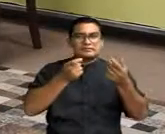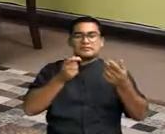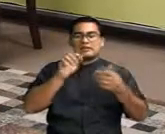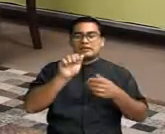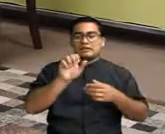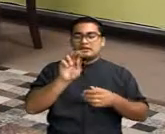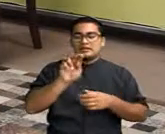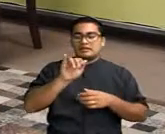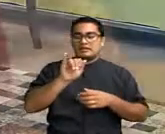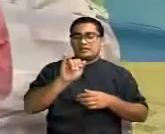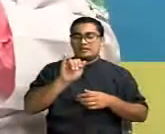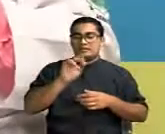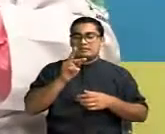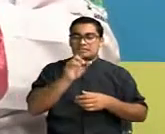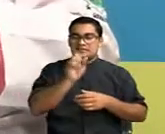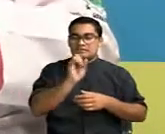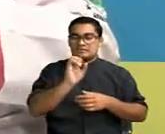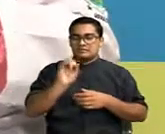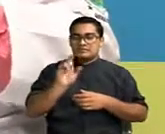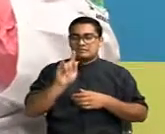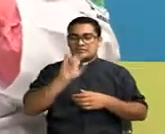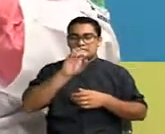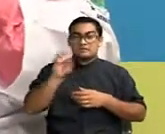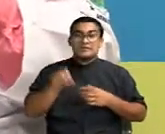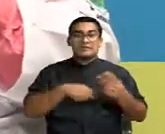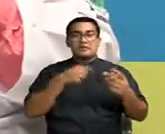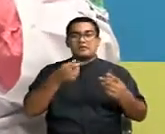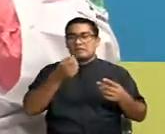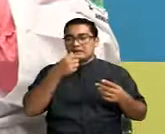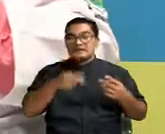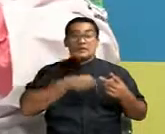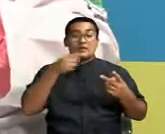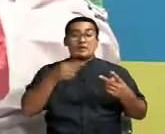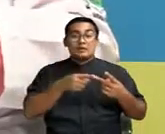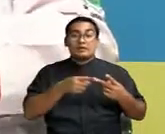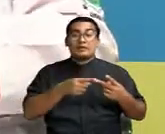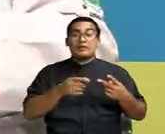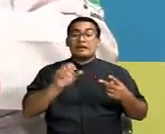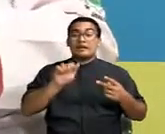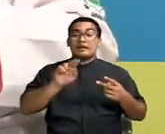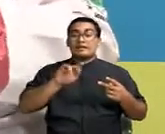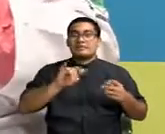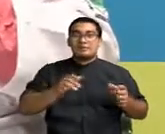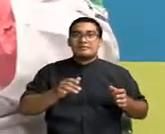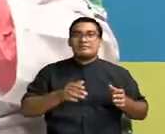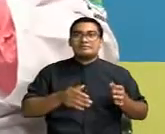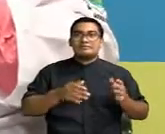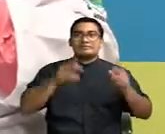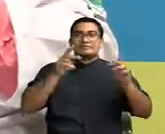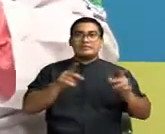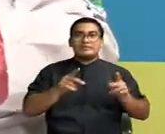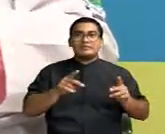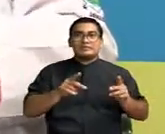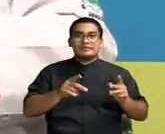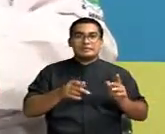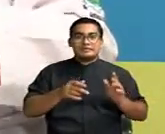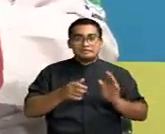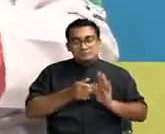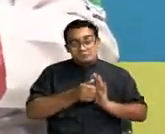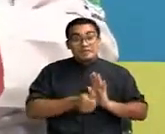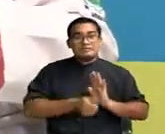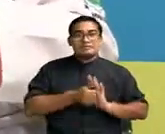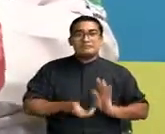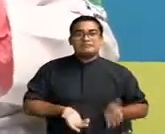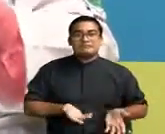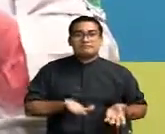antipsicóticos. Están los tratamientos para mejorar el estado de ánimo, que como son los estabilizadores del estado de ánimo. Están los tratamientos